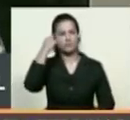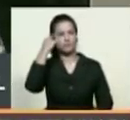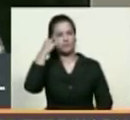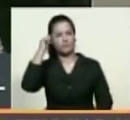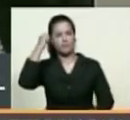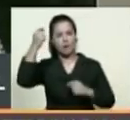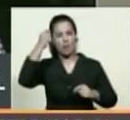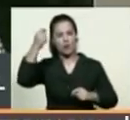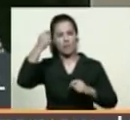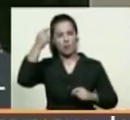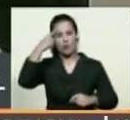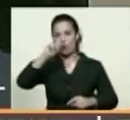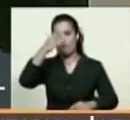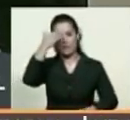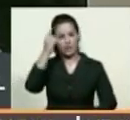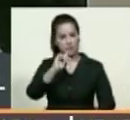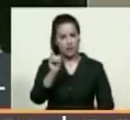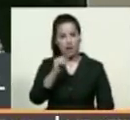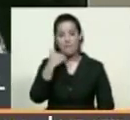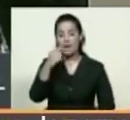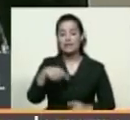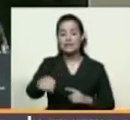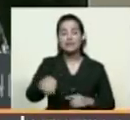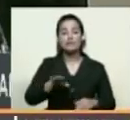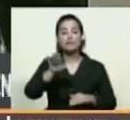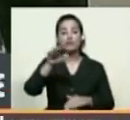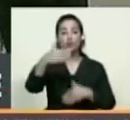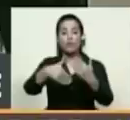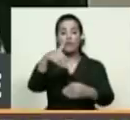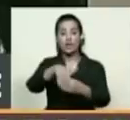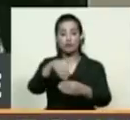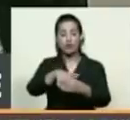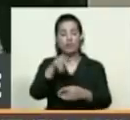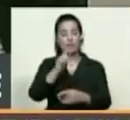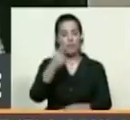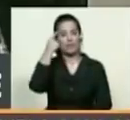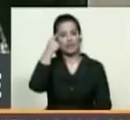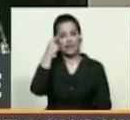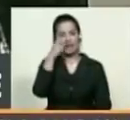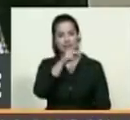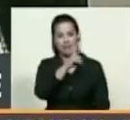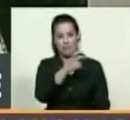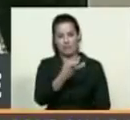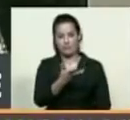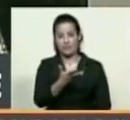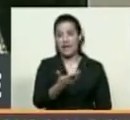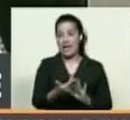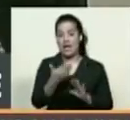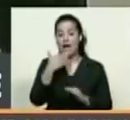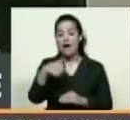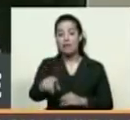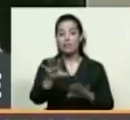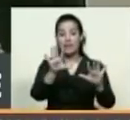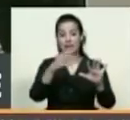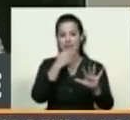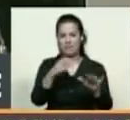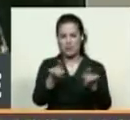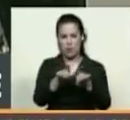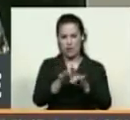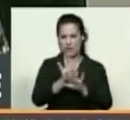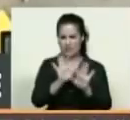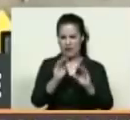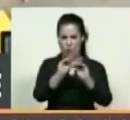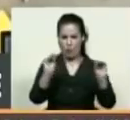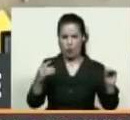tenemos y sobre todo en los venideros procesos electorales, el del próximo 10 de diciembre, tal como fue convocado por